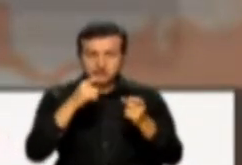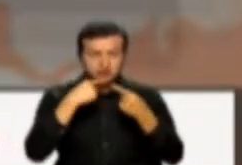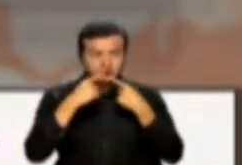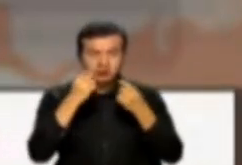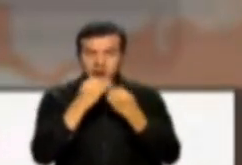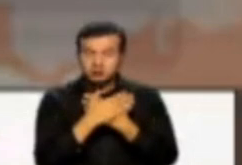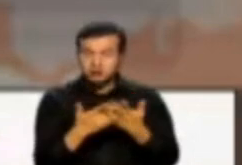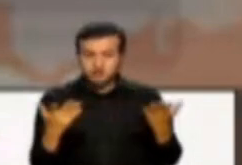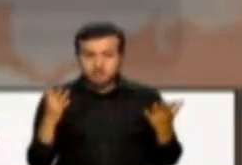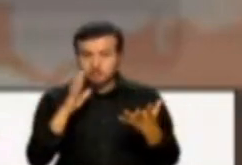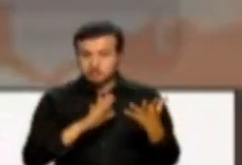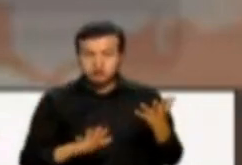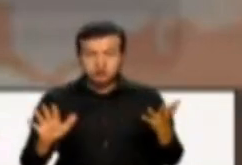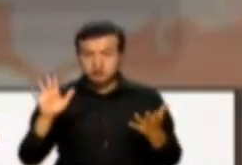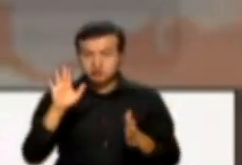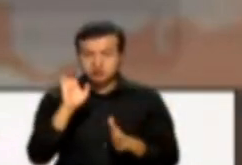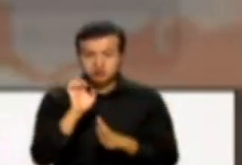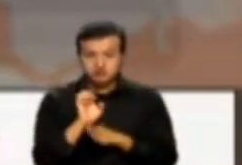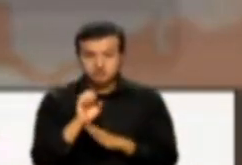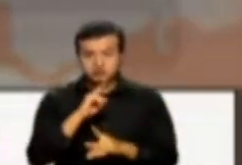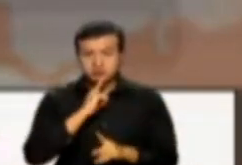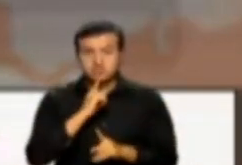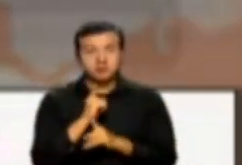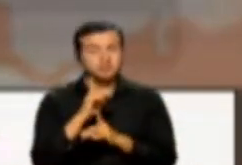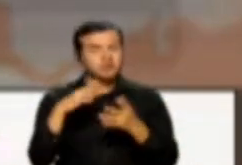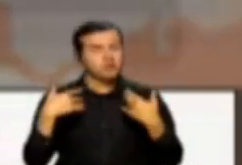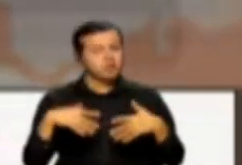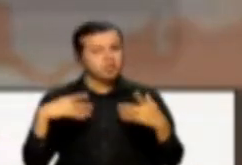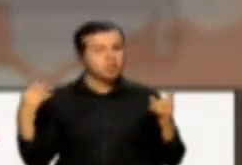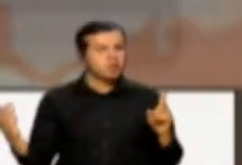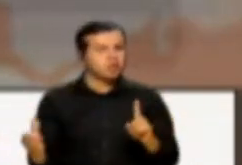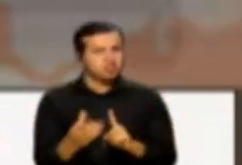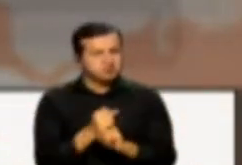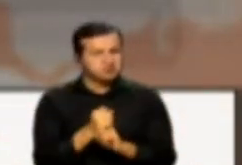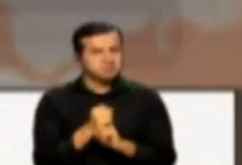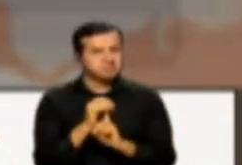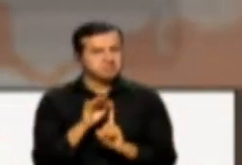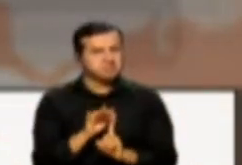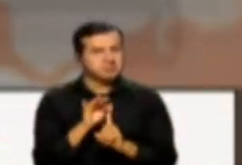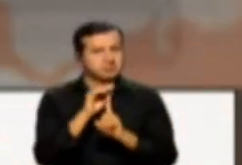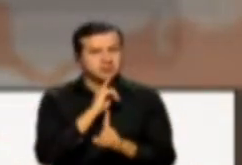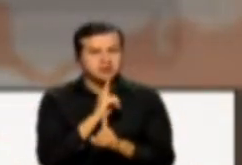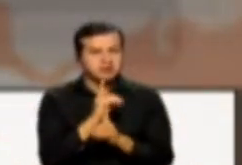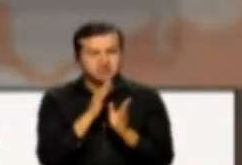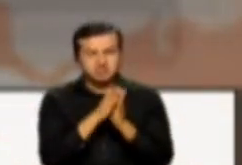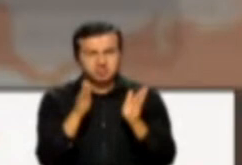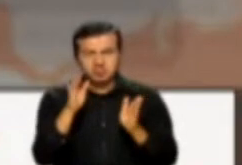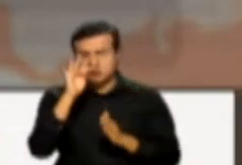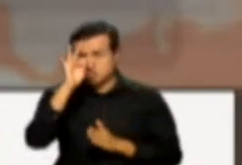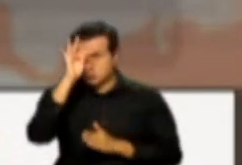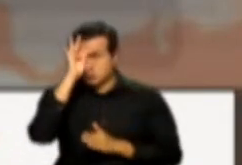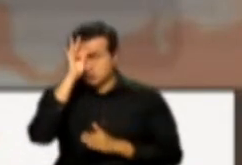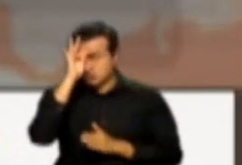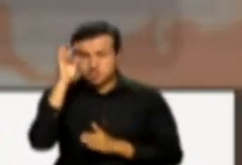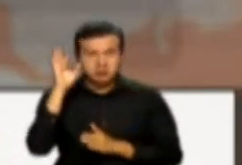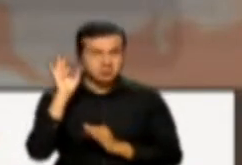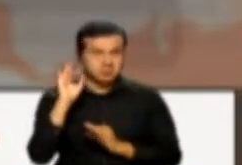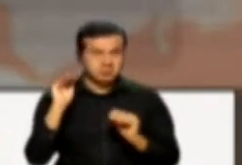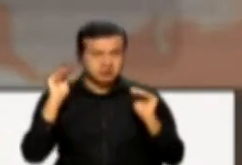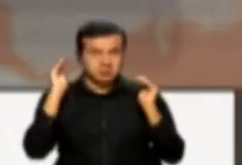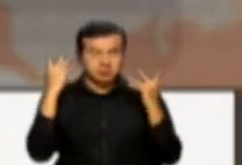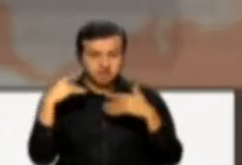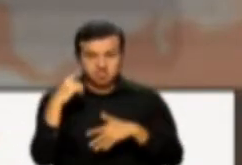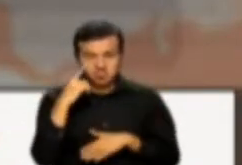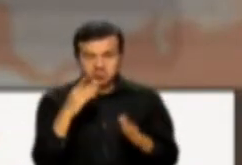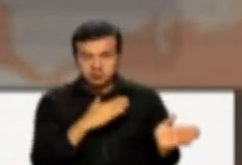social ya todos los ecuatorianos de este gran logro esta gran hazaña que hemos conseguido en el hospital carlos andrade marín había